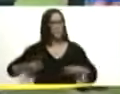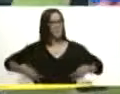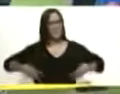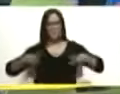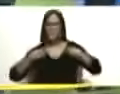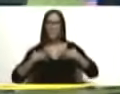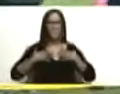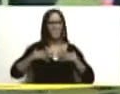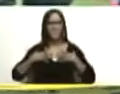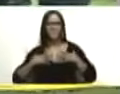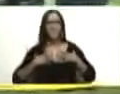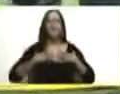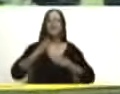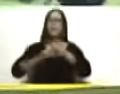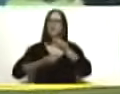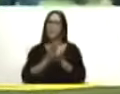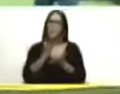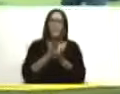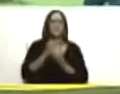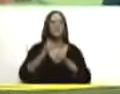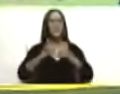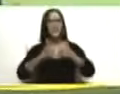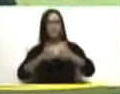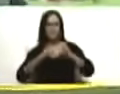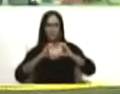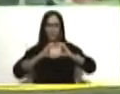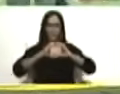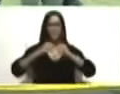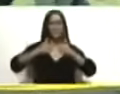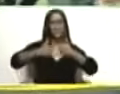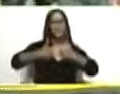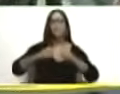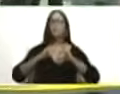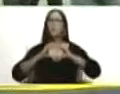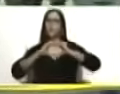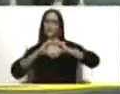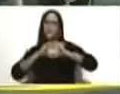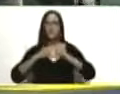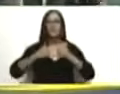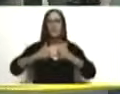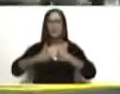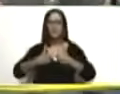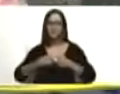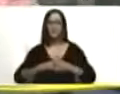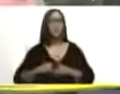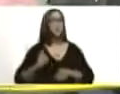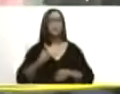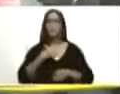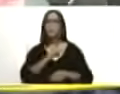vida haciendo siempre, siempre el bien. Tu corazón es bueno, tu corazón es bueno.